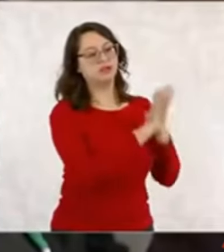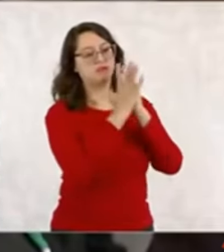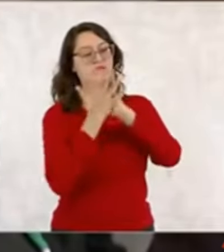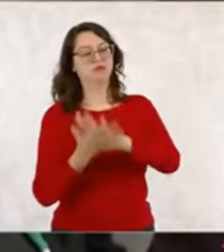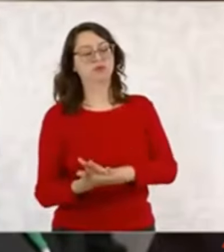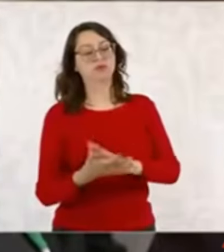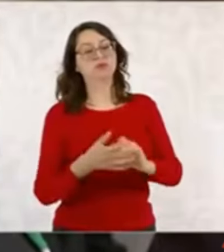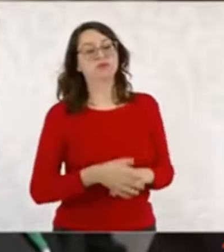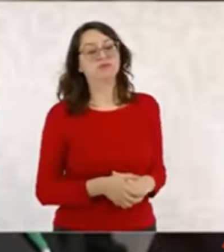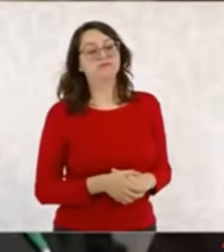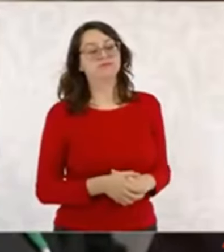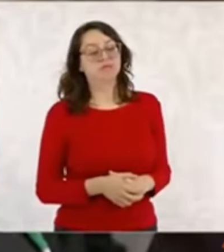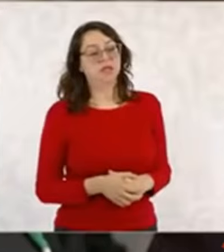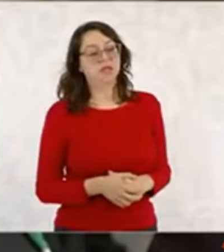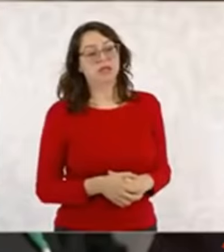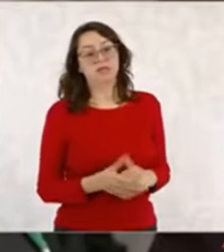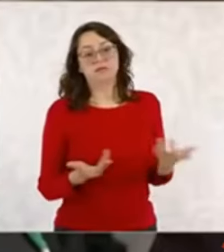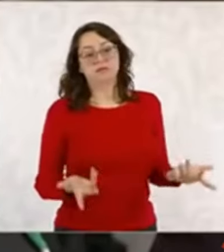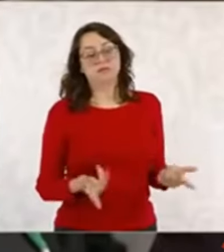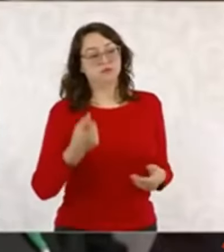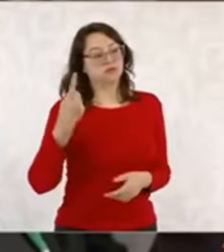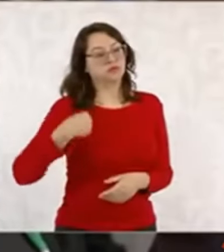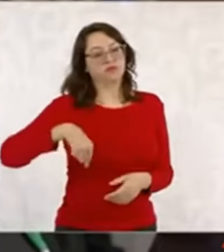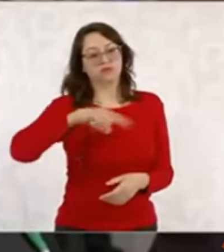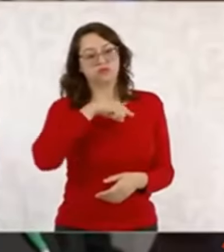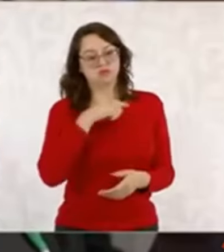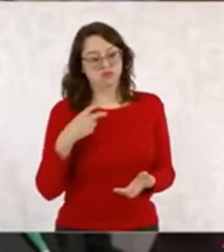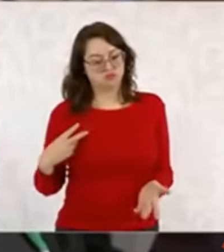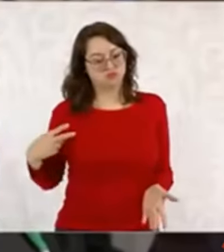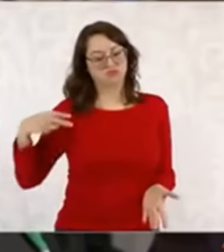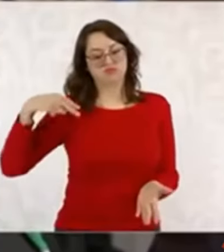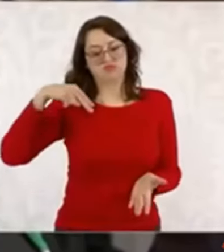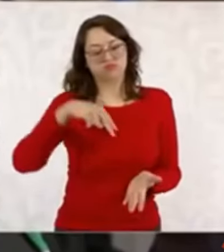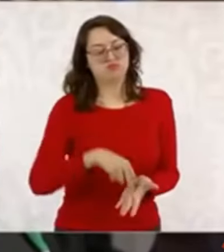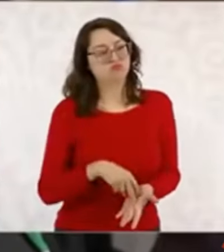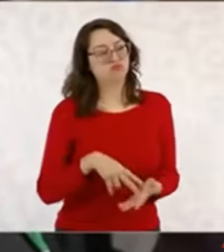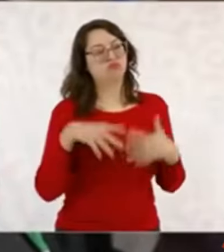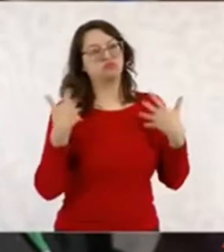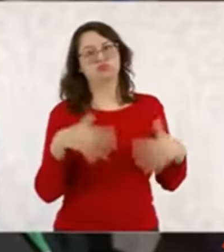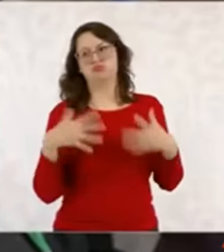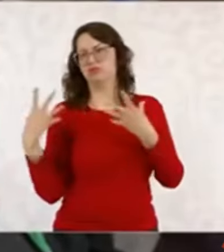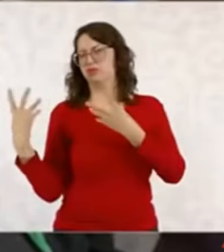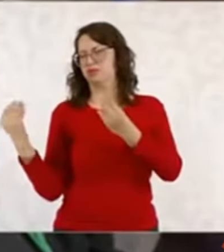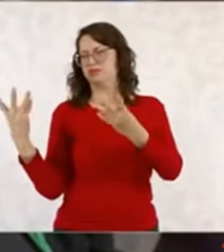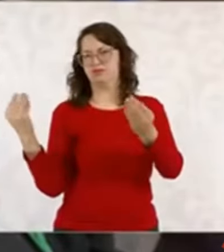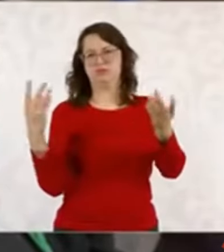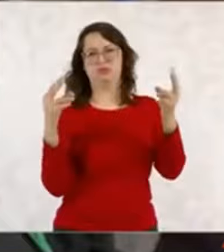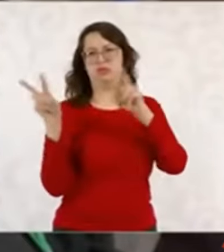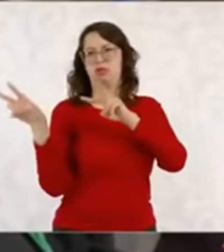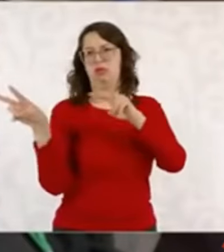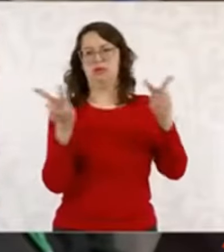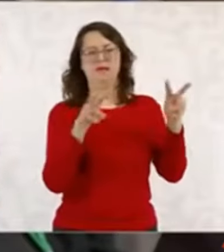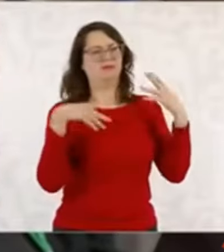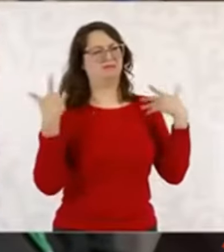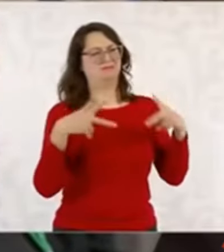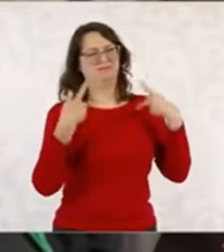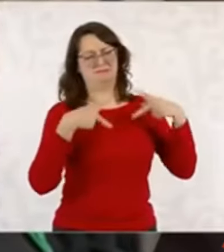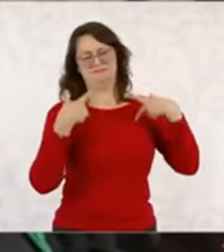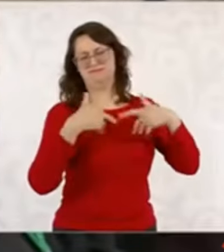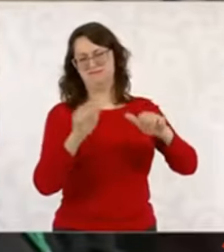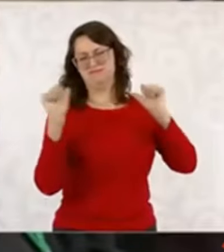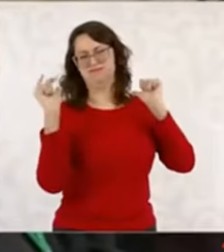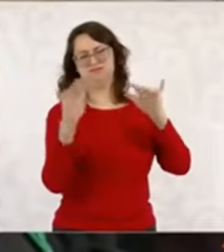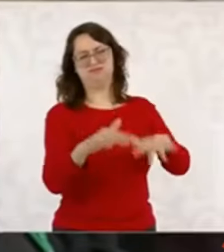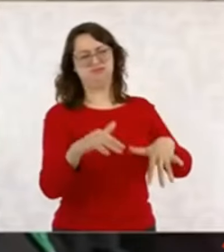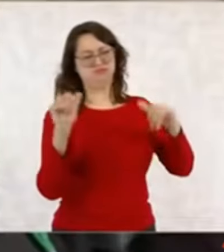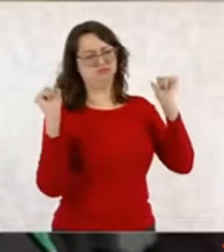Nosotros, bueno, muchos, yo creo, presentes, cubrimos este evento. Fueron ríos de gente, muchos